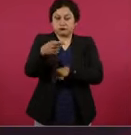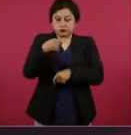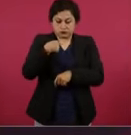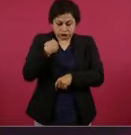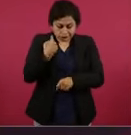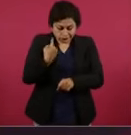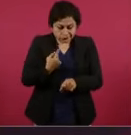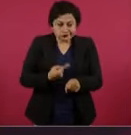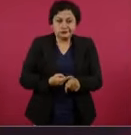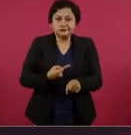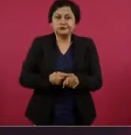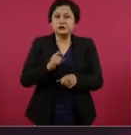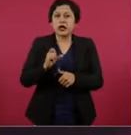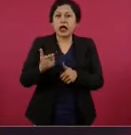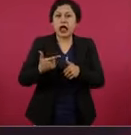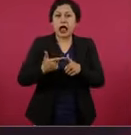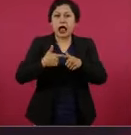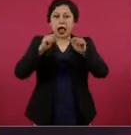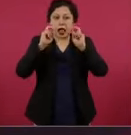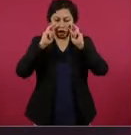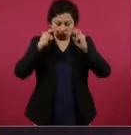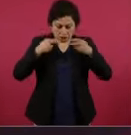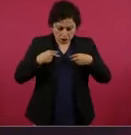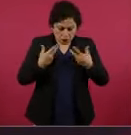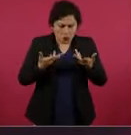intervenciones quirúrgicas, si lo